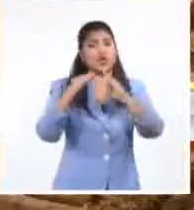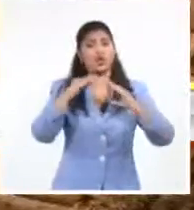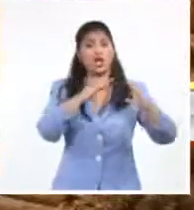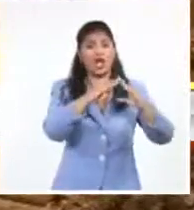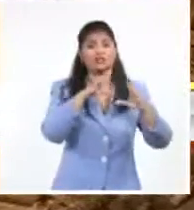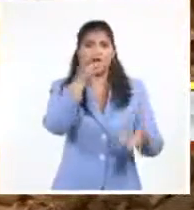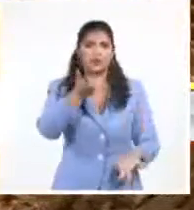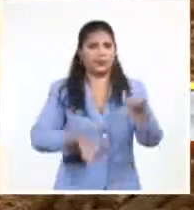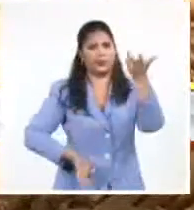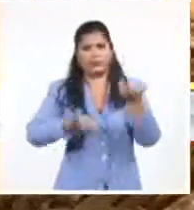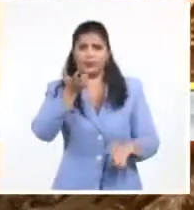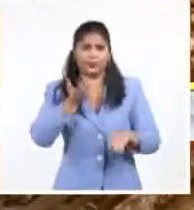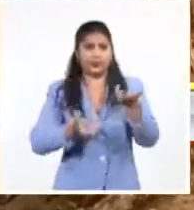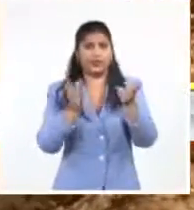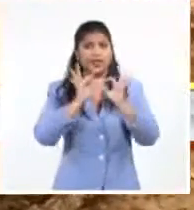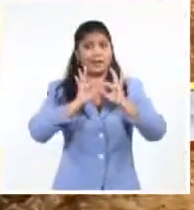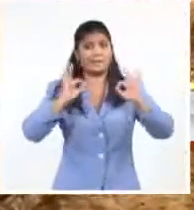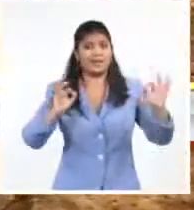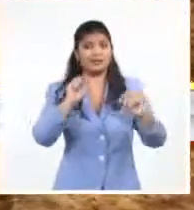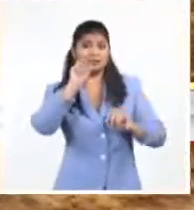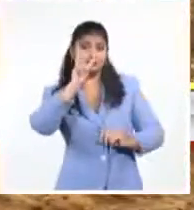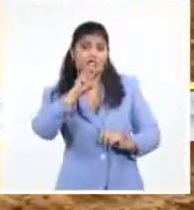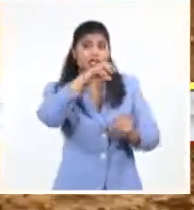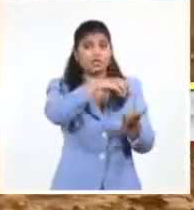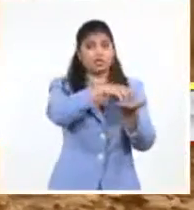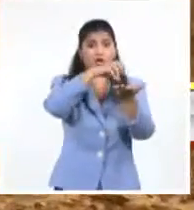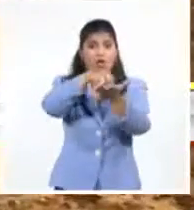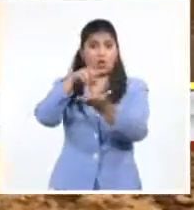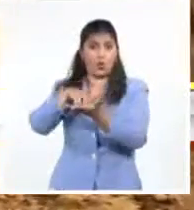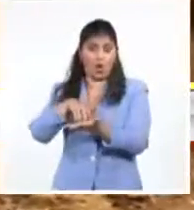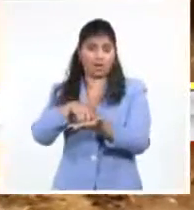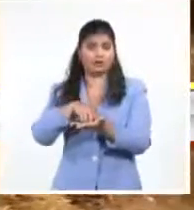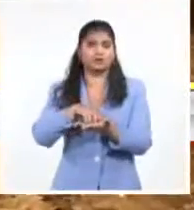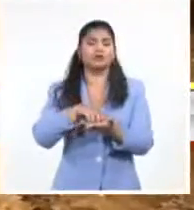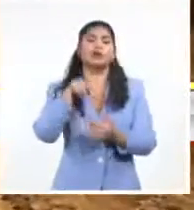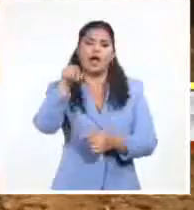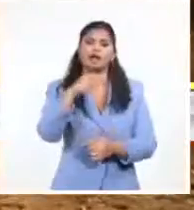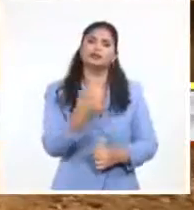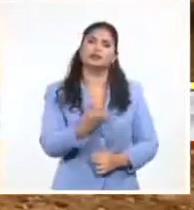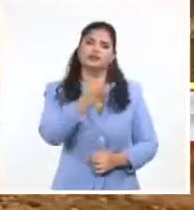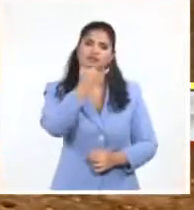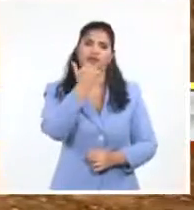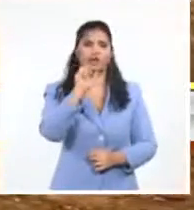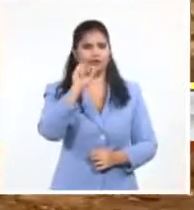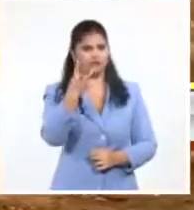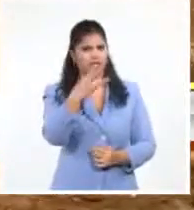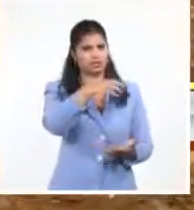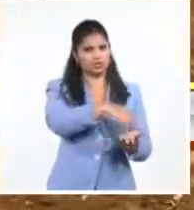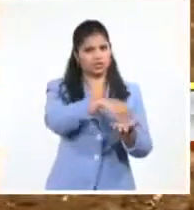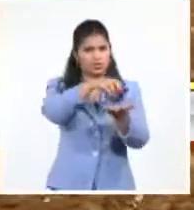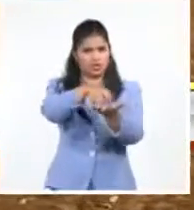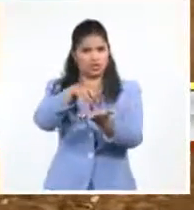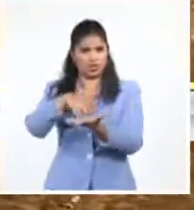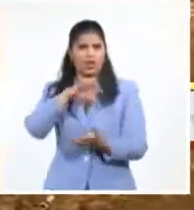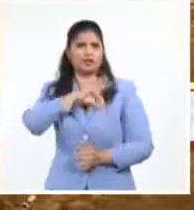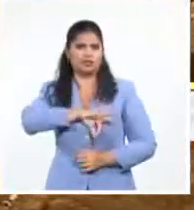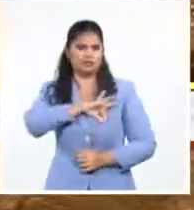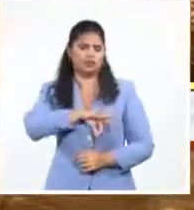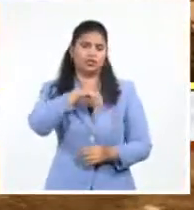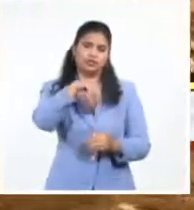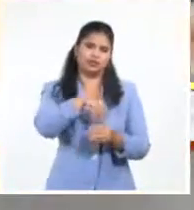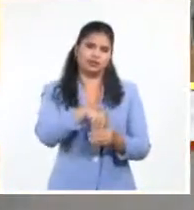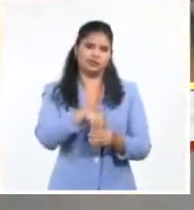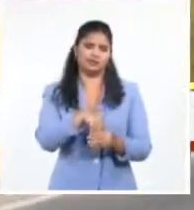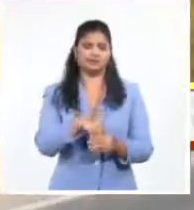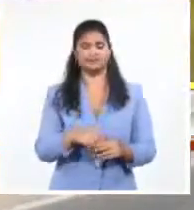El fuego afecta especialmente a 3 regiones del sur del país, la Araucanía, Biobío y Ñuble, que se encuentran bajo el estado de catástrofe.